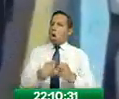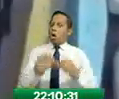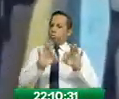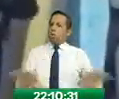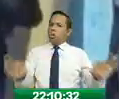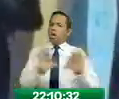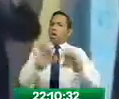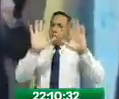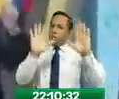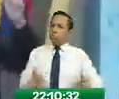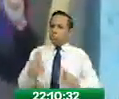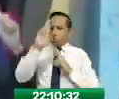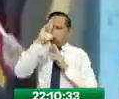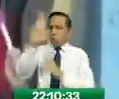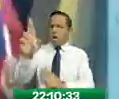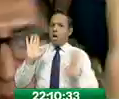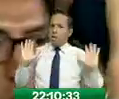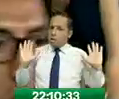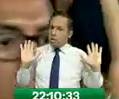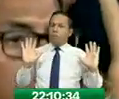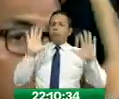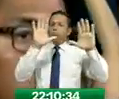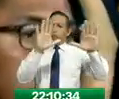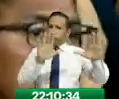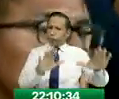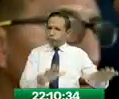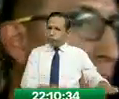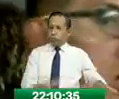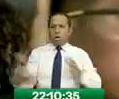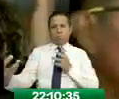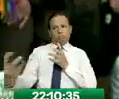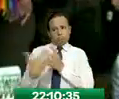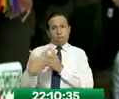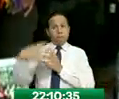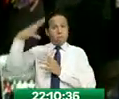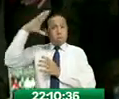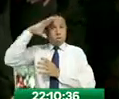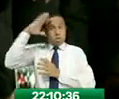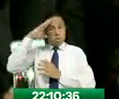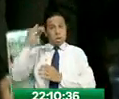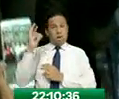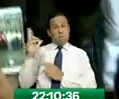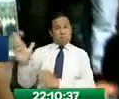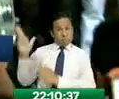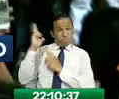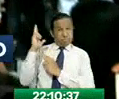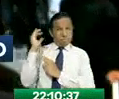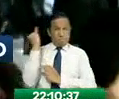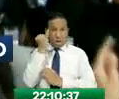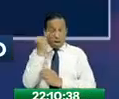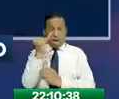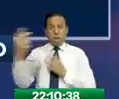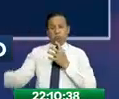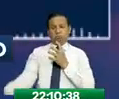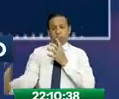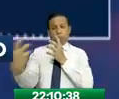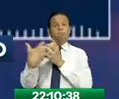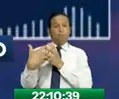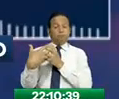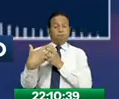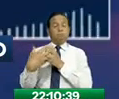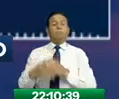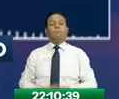garantizada, pero sin alterar el orden democrático y tampoco poniendo en riesgo la integridad de las personas. Para que